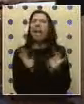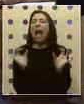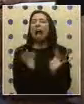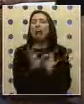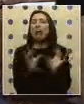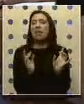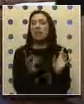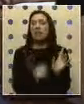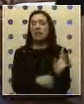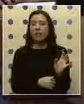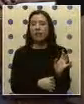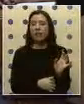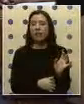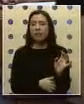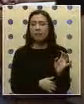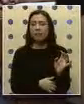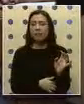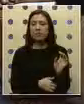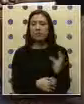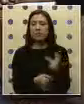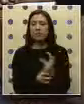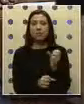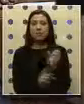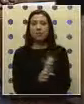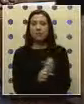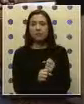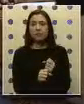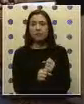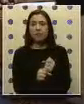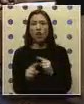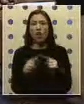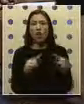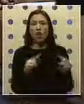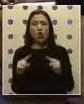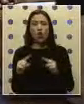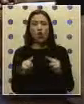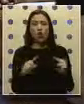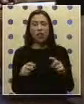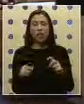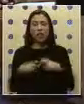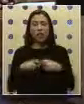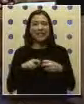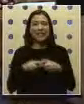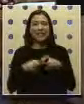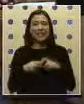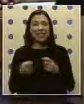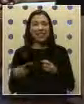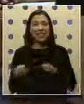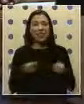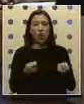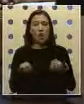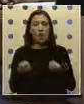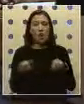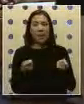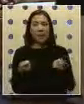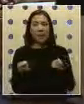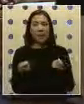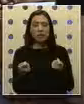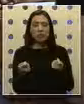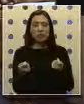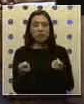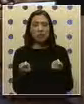presidente, que la Confederación Coordinadora de Sindicatos de Comercio